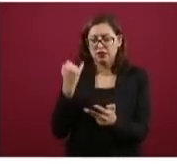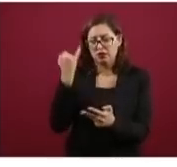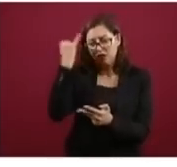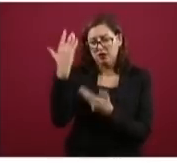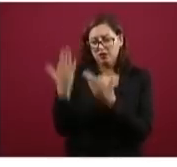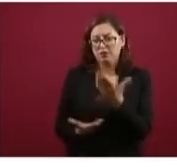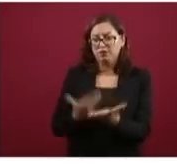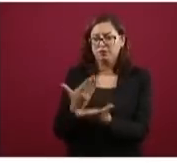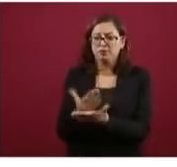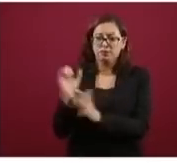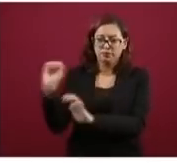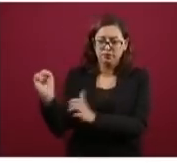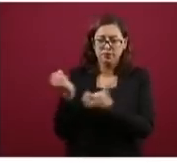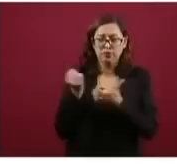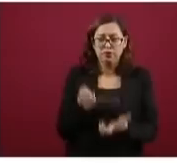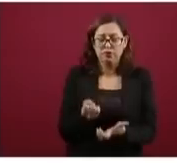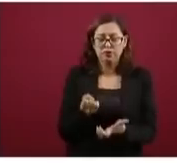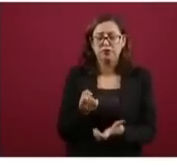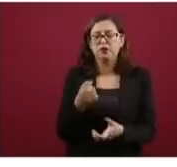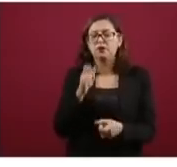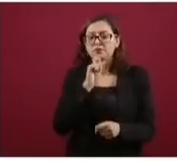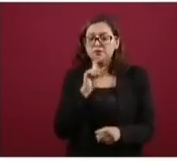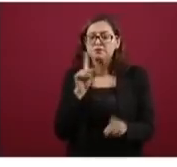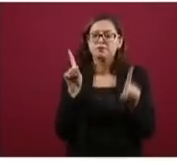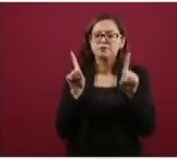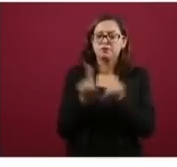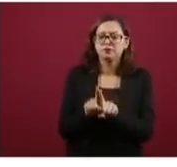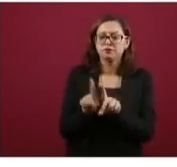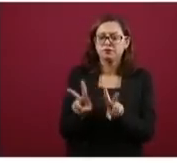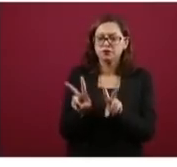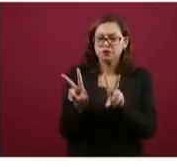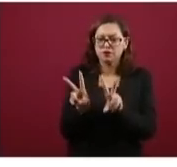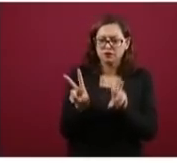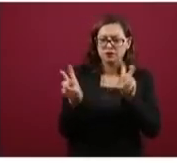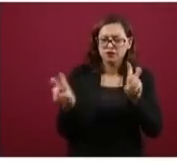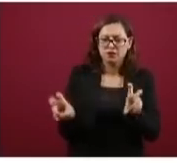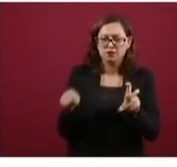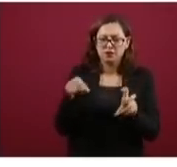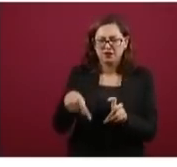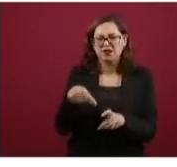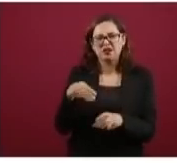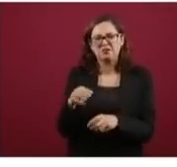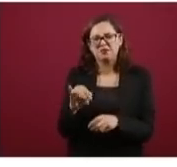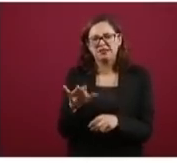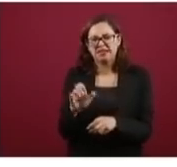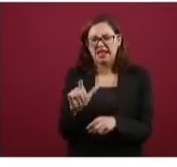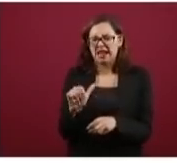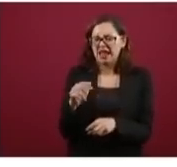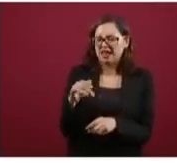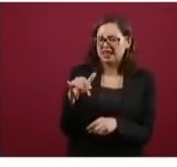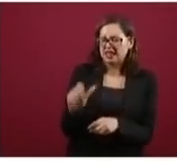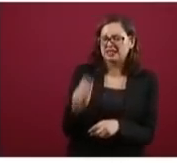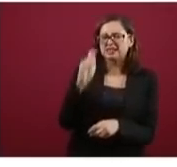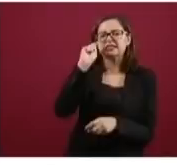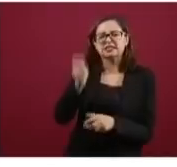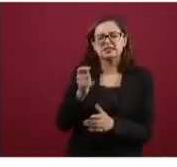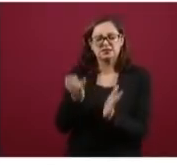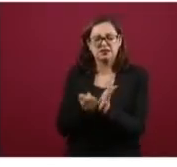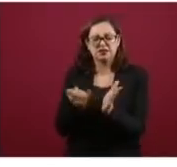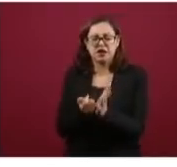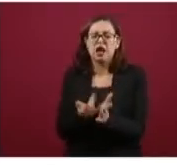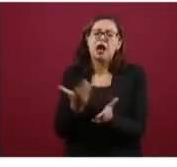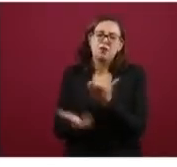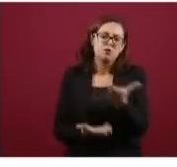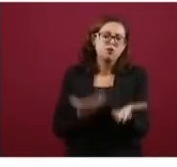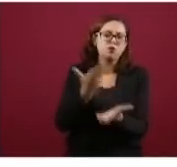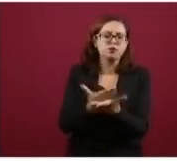mismo momento se entregan la miscelánea fiscal en el fiscal es el cuerpo de iniciativas que proponen reformas a los